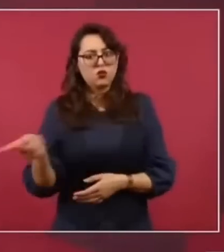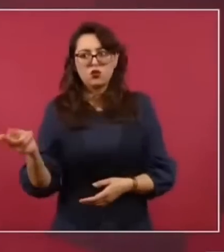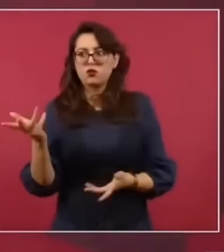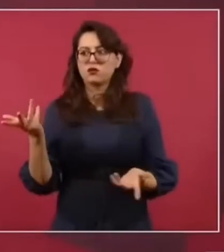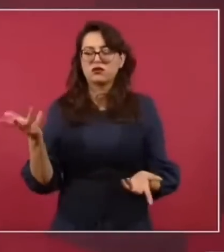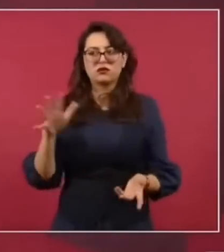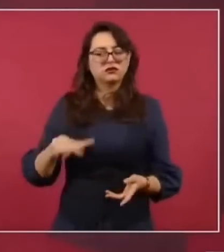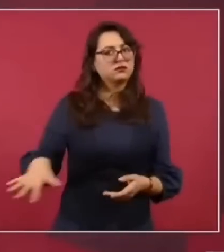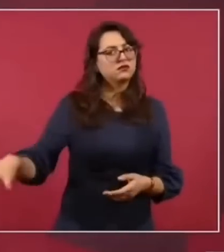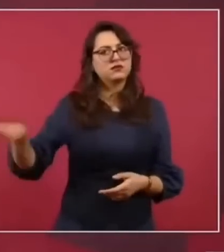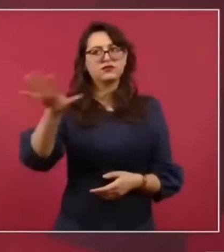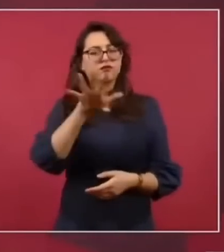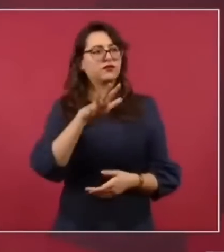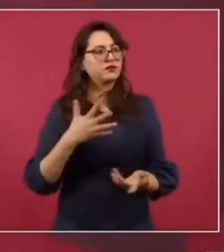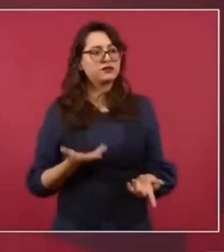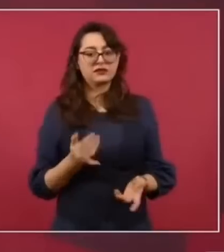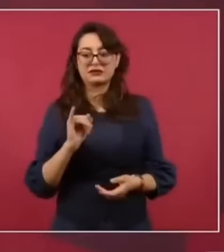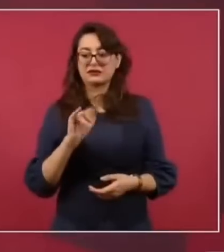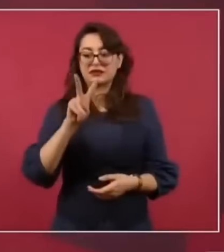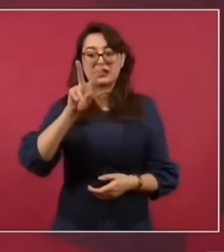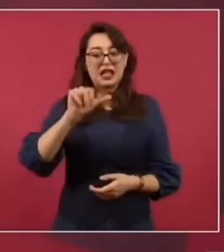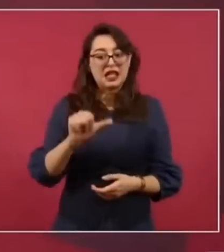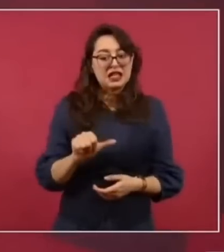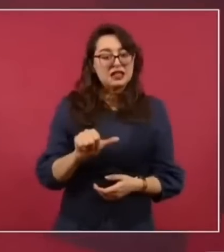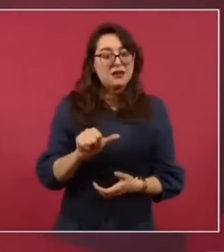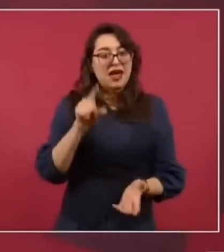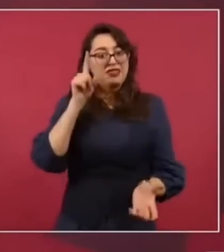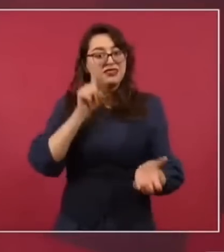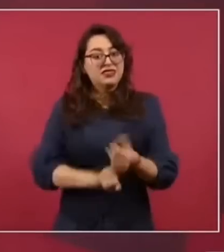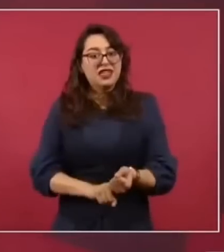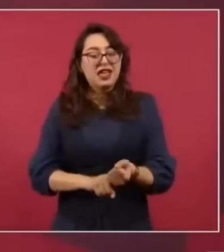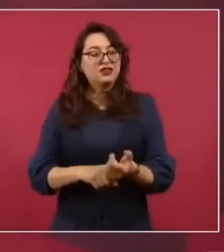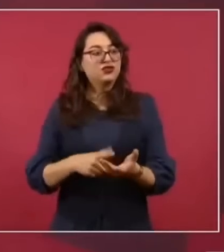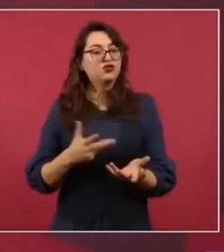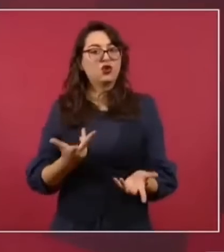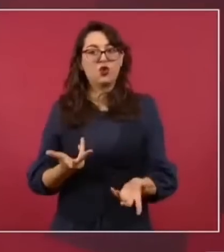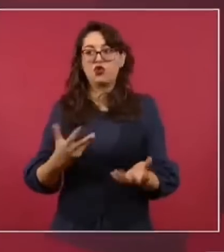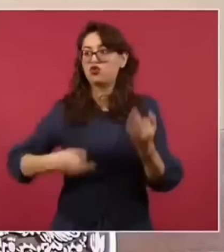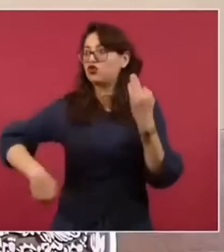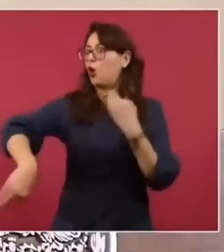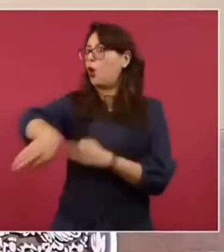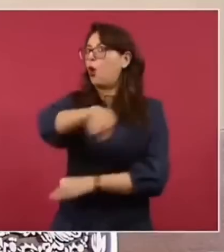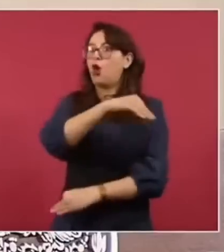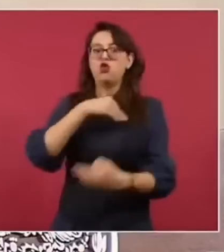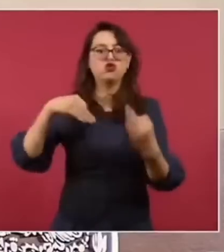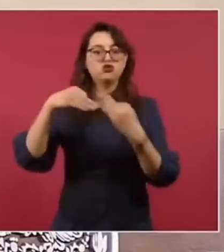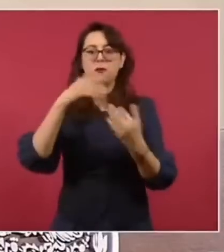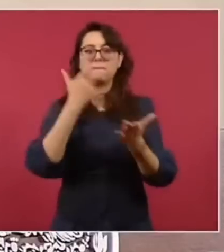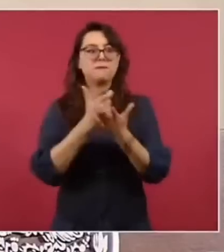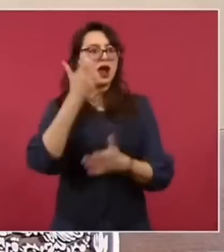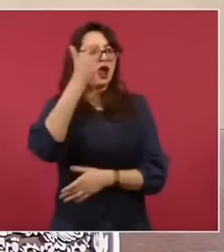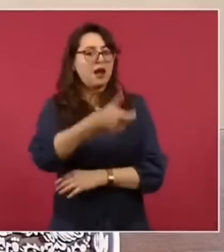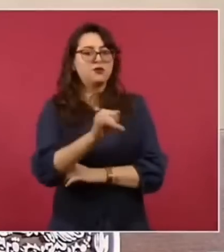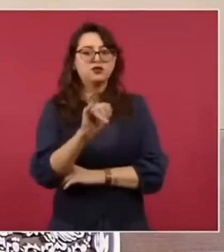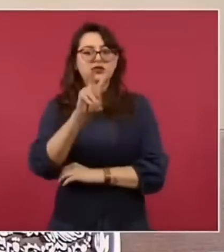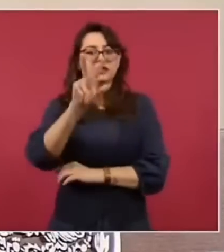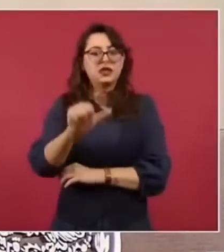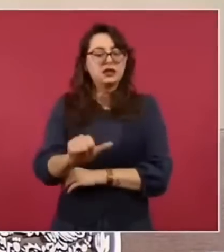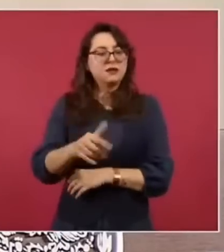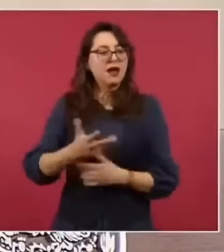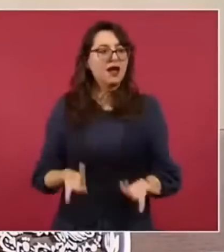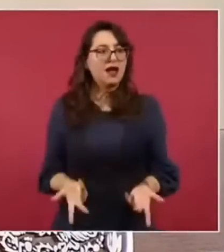impuesto, el impuesto al consumo, es el que más afecta a la población. Porque el impuesto sobre